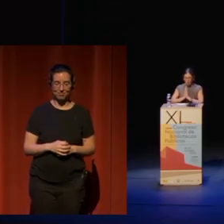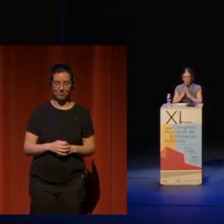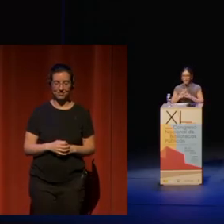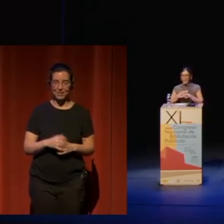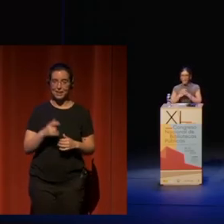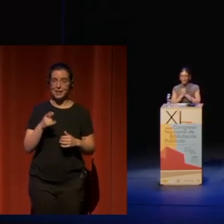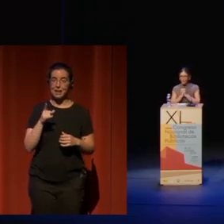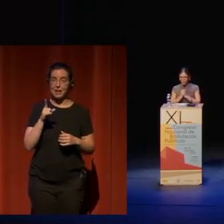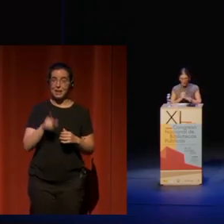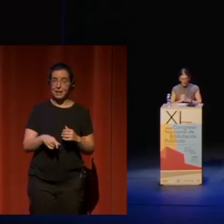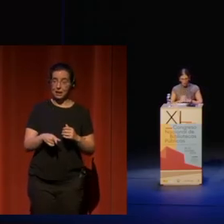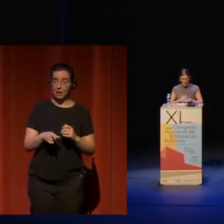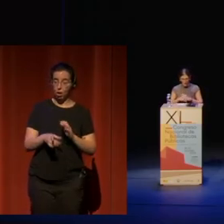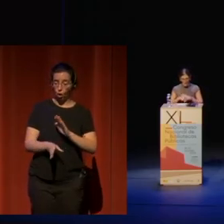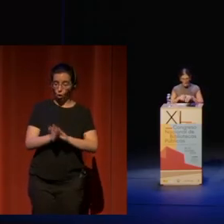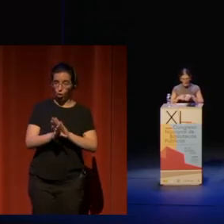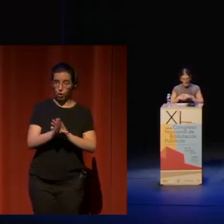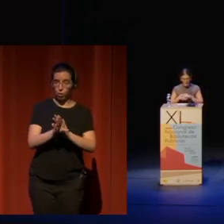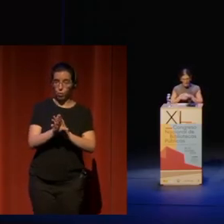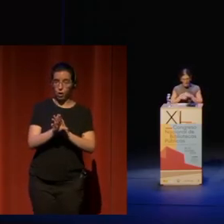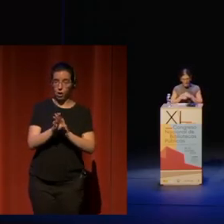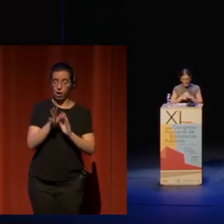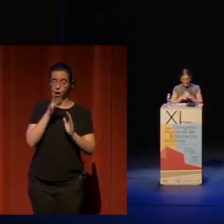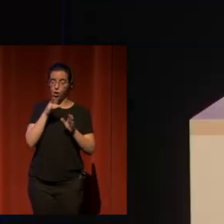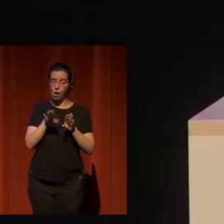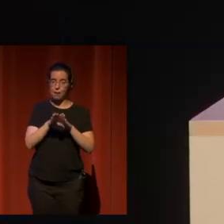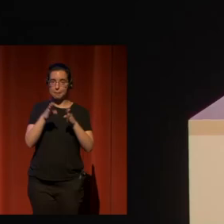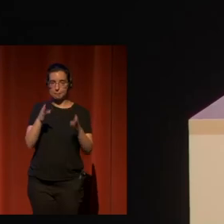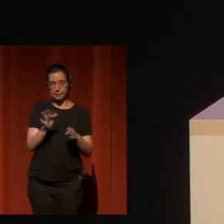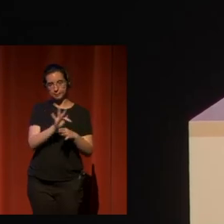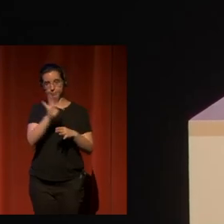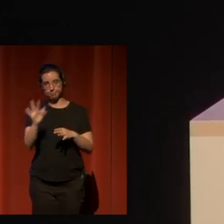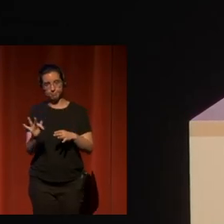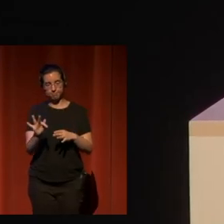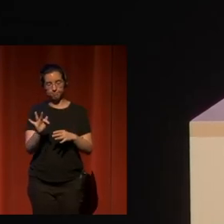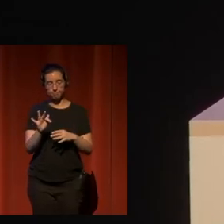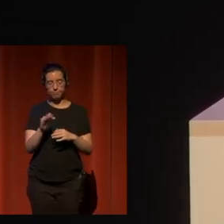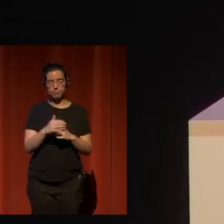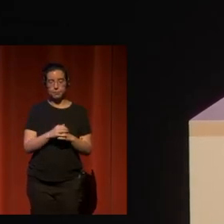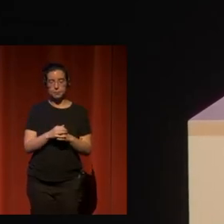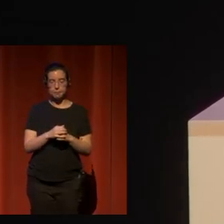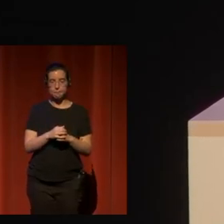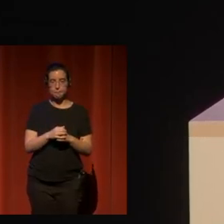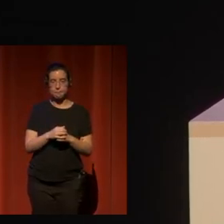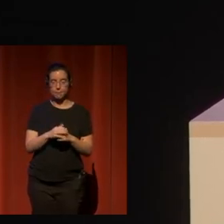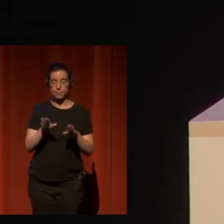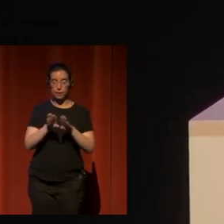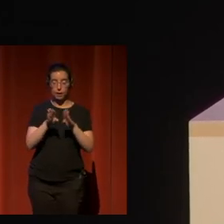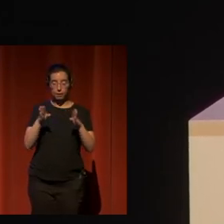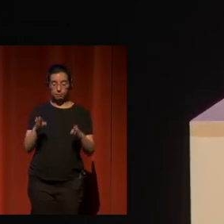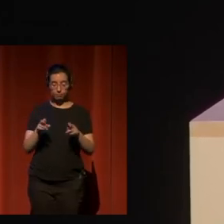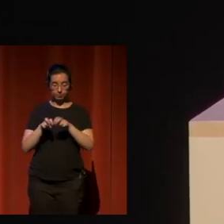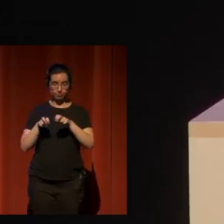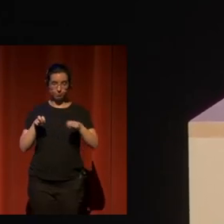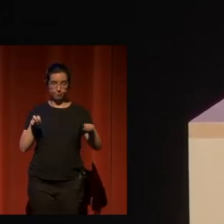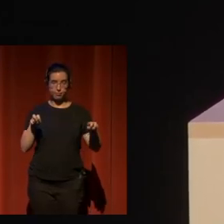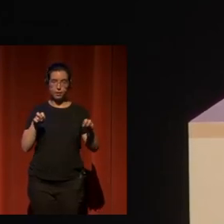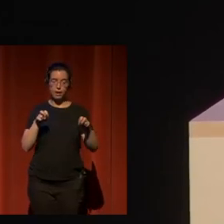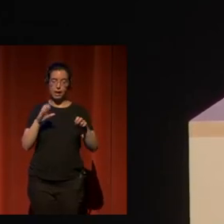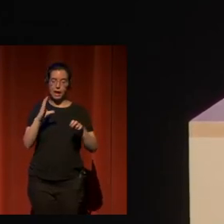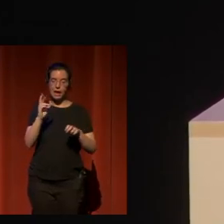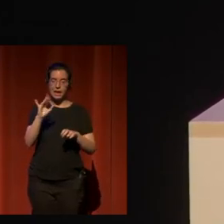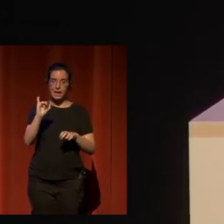Y vamos a continuar con la siguiente mesa. Para esta mesa vamos a contar con